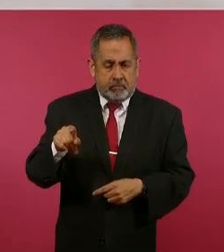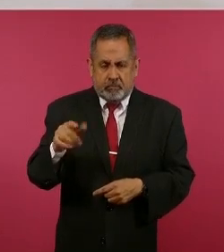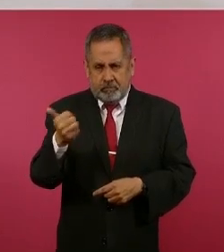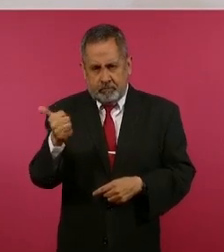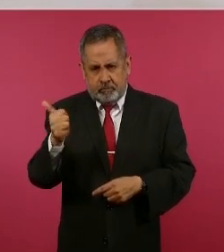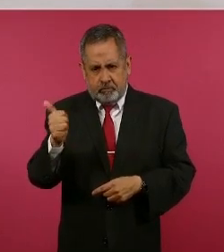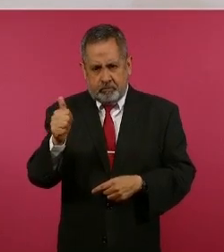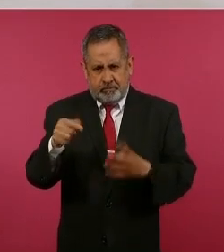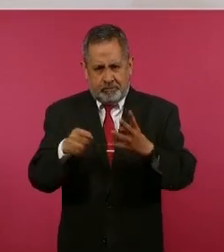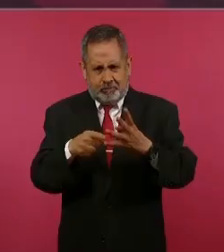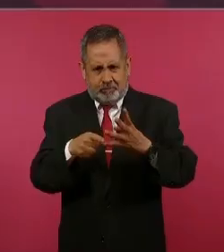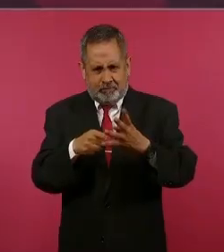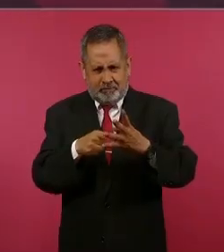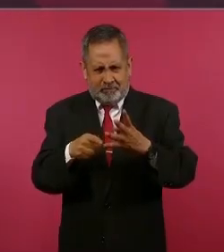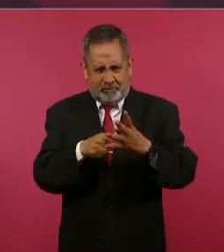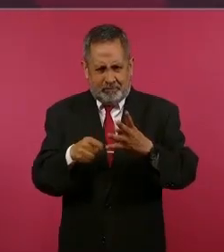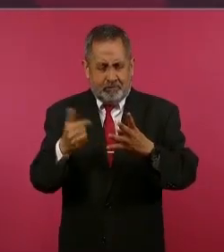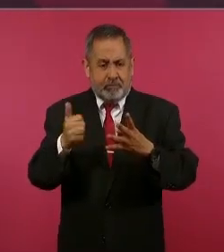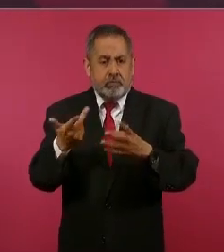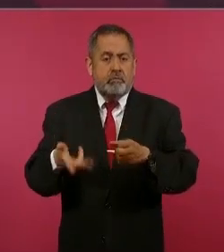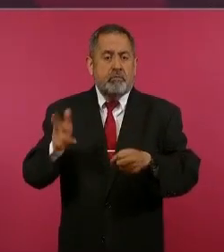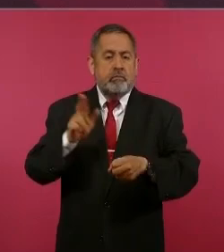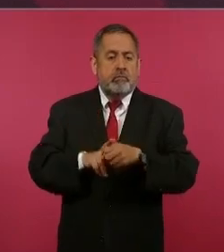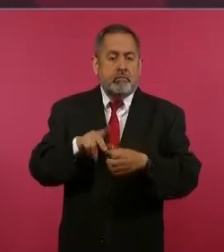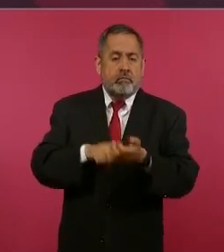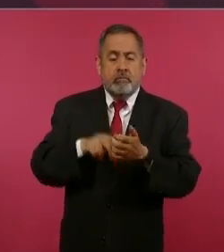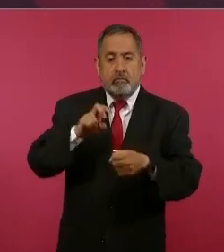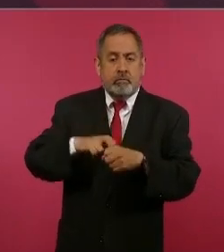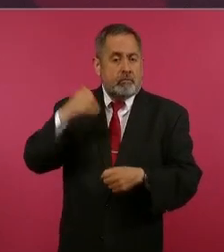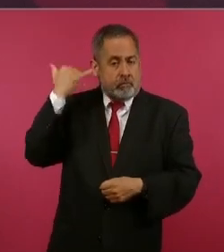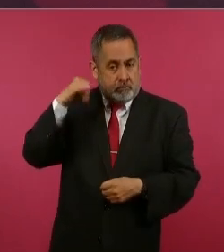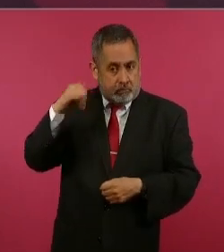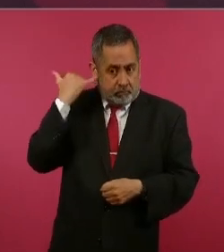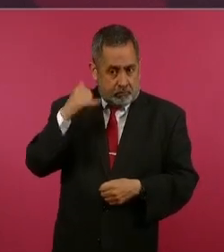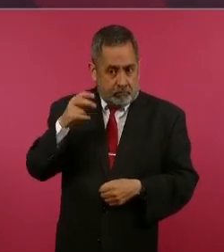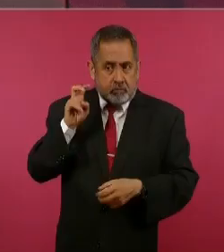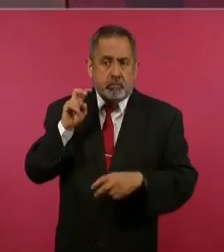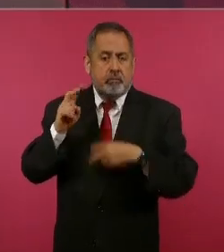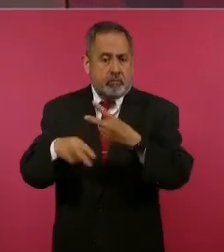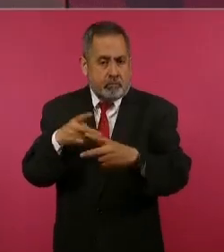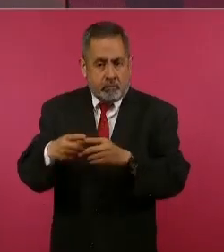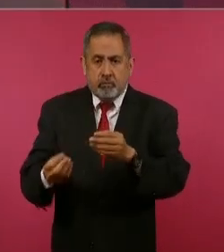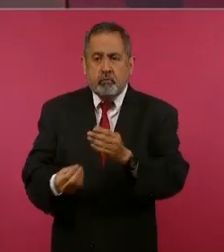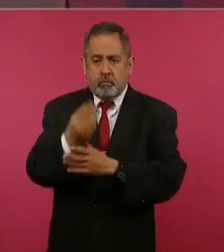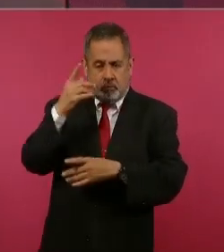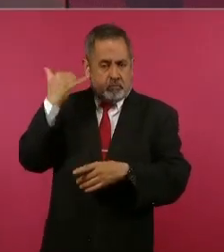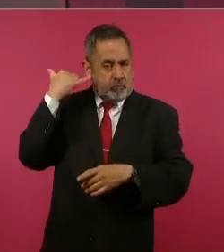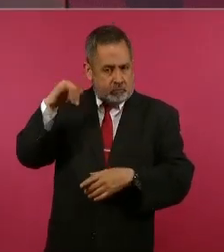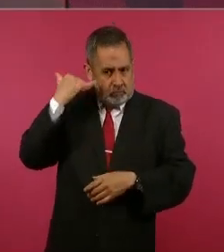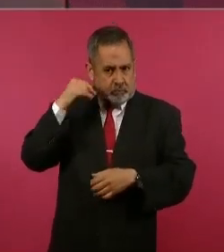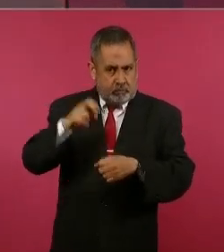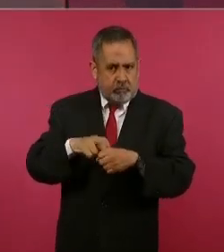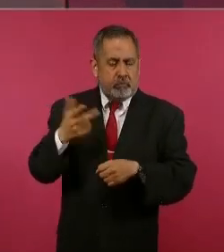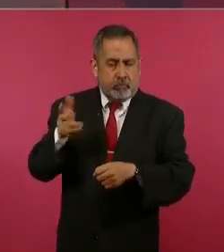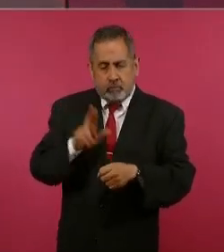de agosto, el Hospital Orán en Yucatán, el nuevo Hospital Orán en Yucatán.